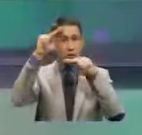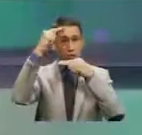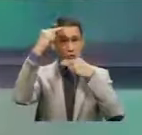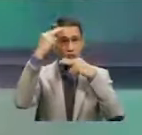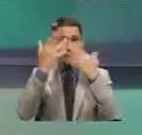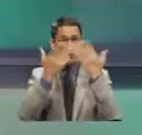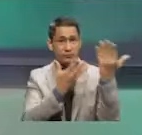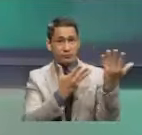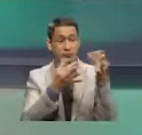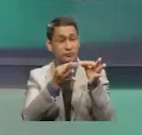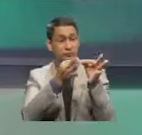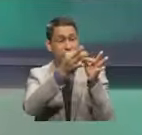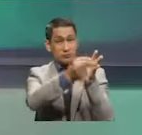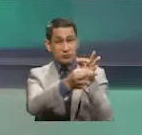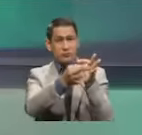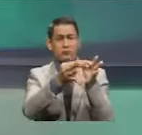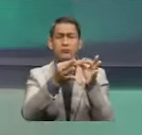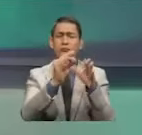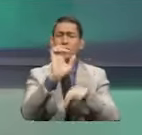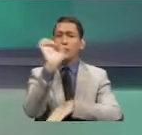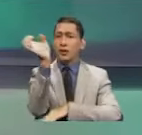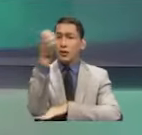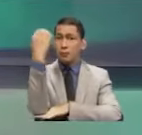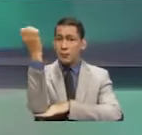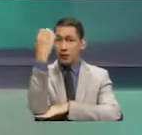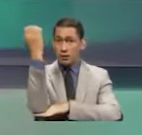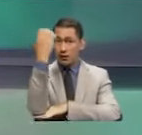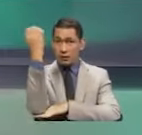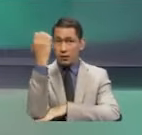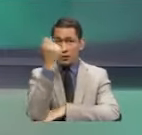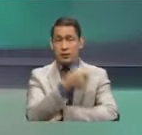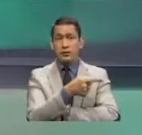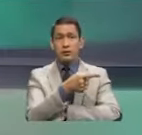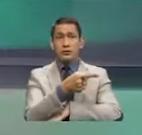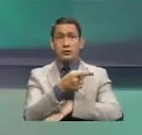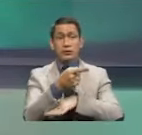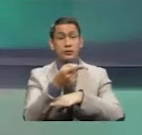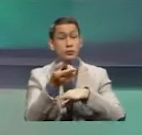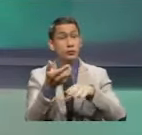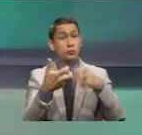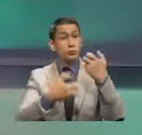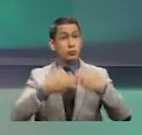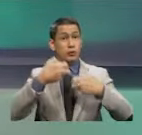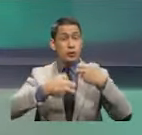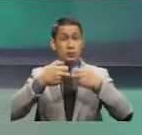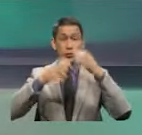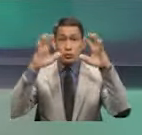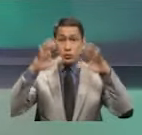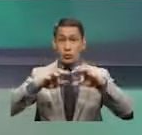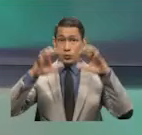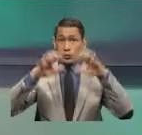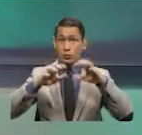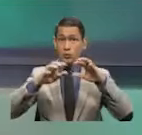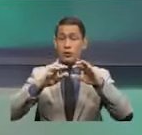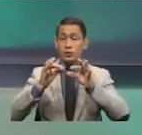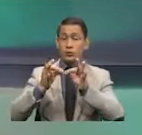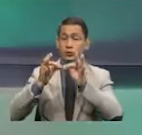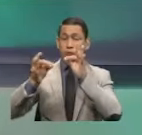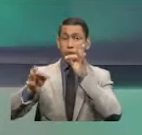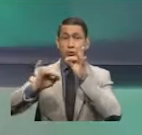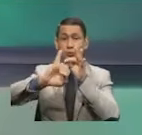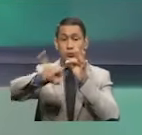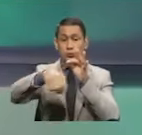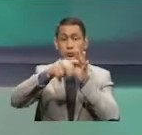los cantones que están en emergencia sanitaria, en emergencia por este asunto de la lluvia, y uno de ellos es el cantón Wuhan, donde